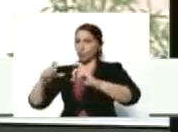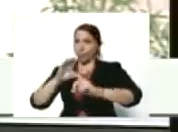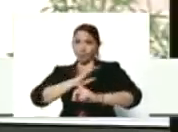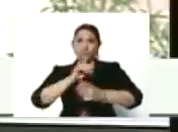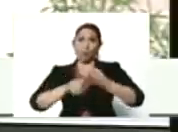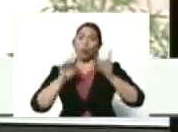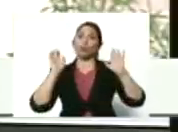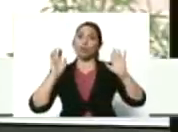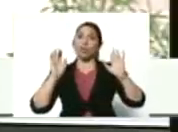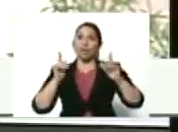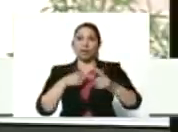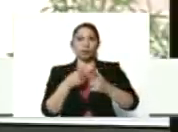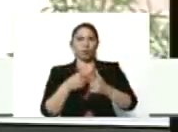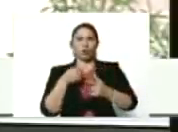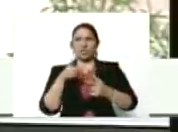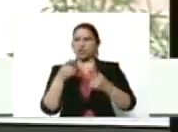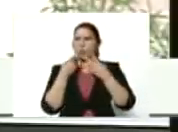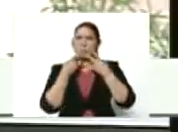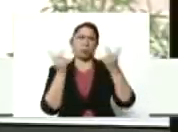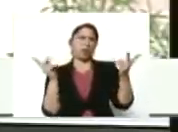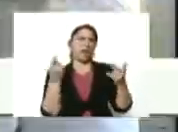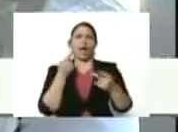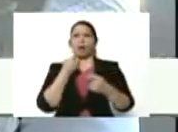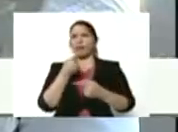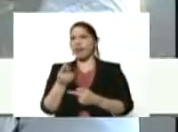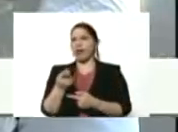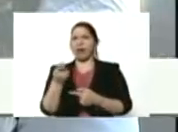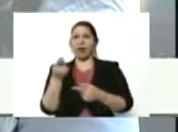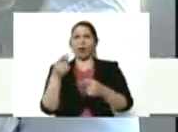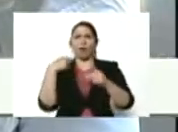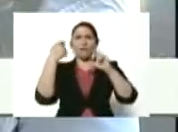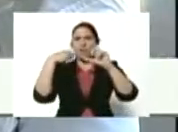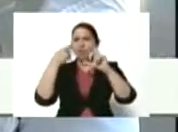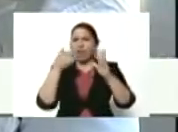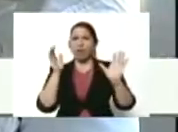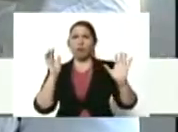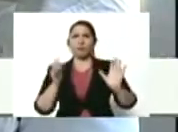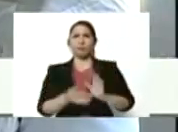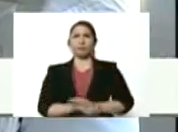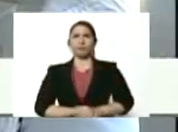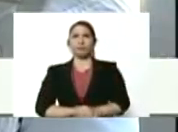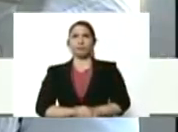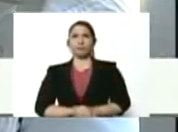Entonces lo agarraron, mira, eso publicaron en TikTok, en